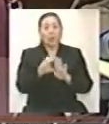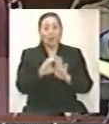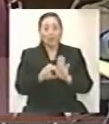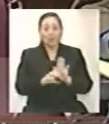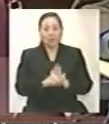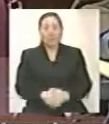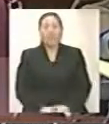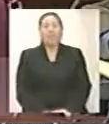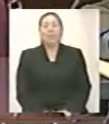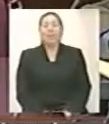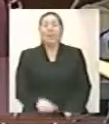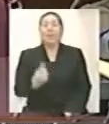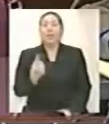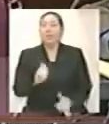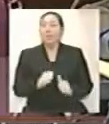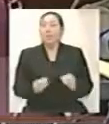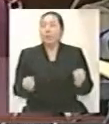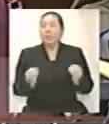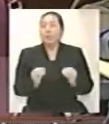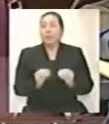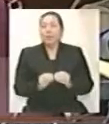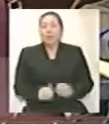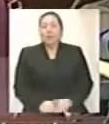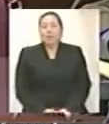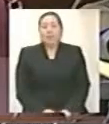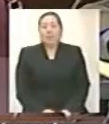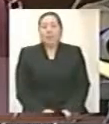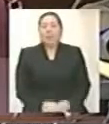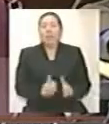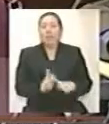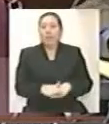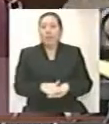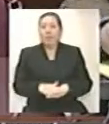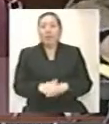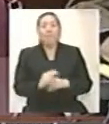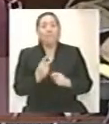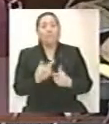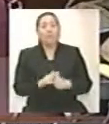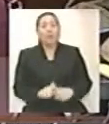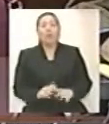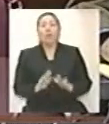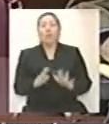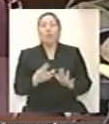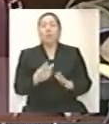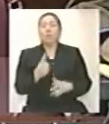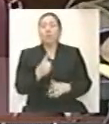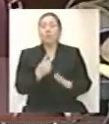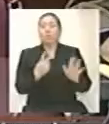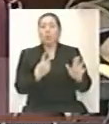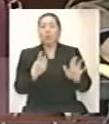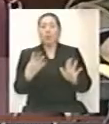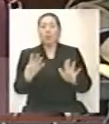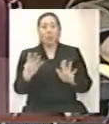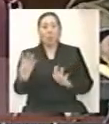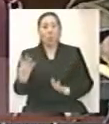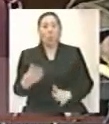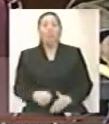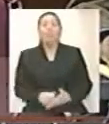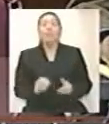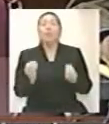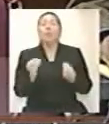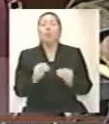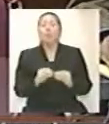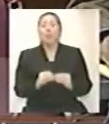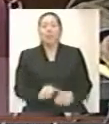Constituyente. La primera acción conjunta es la organización del paro nacional del 19 de julio de 1977, donde